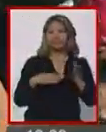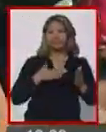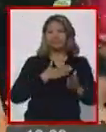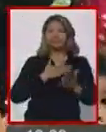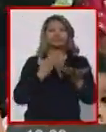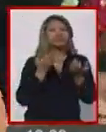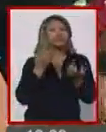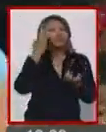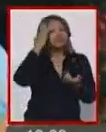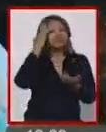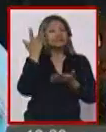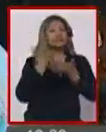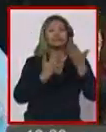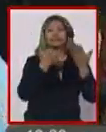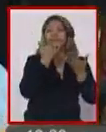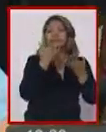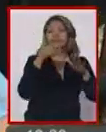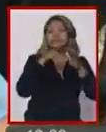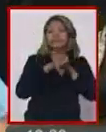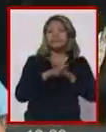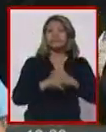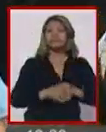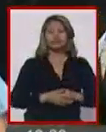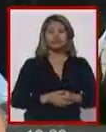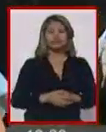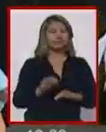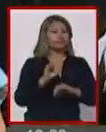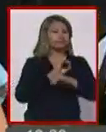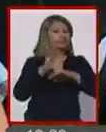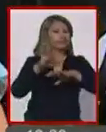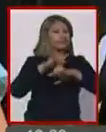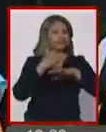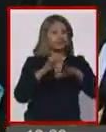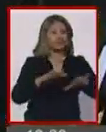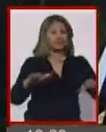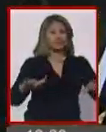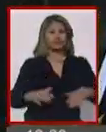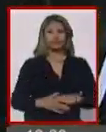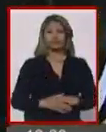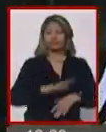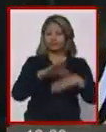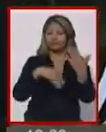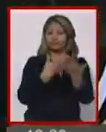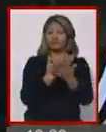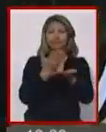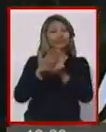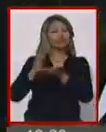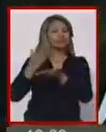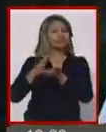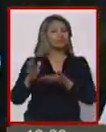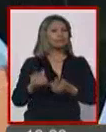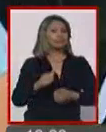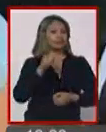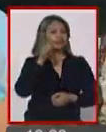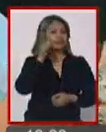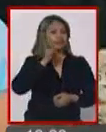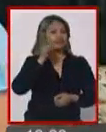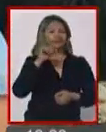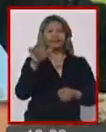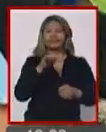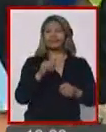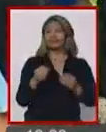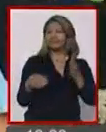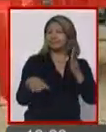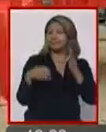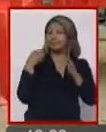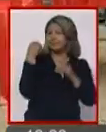favor, queremos saber qué es lo que pasa allá adentro. ¿Ya no hay más niños? Ya no hay más niños, ya no hay mujer, a toditos a patadas, las mujeres le han golpeado aquí, a